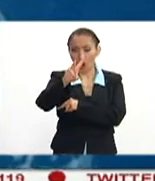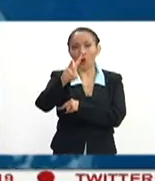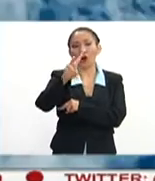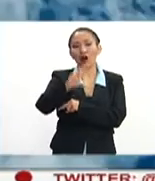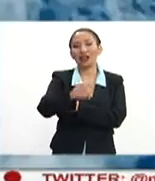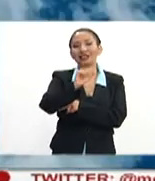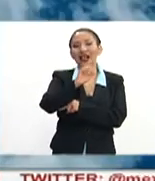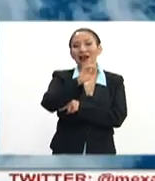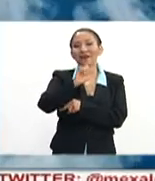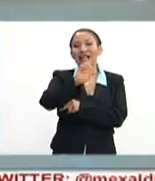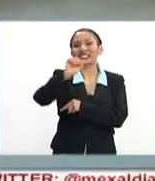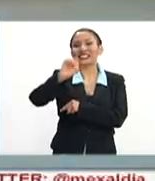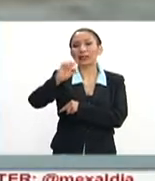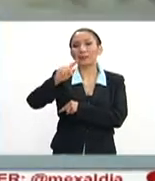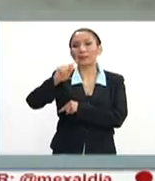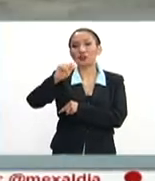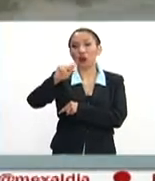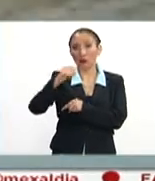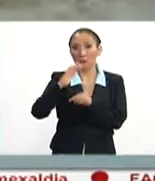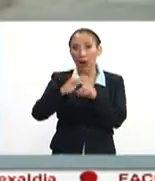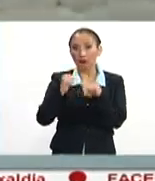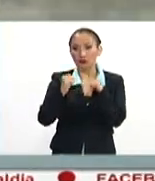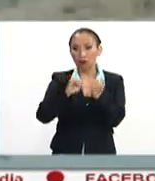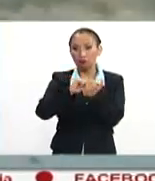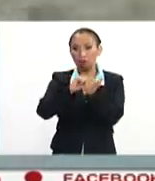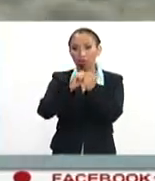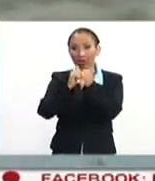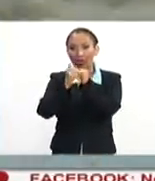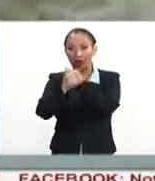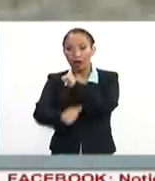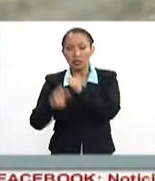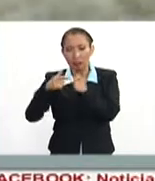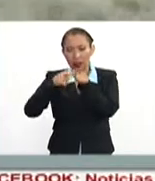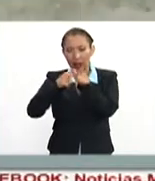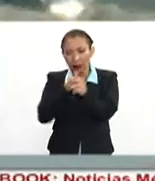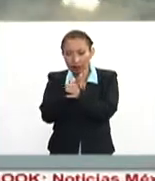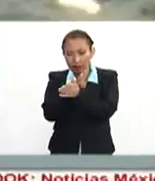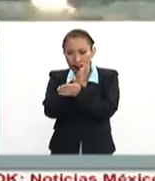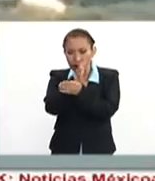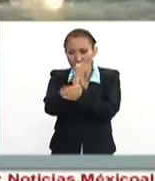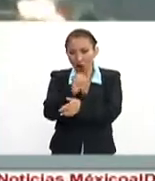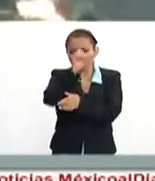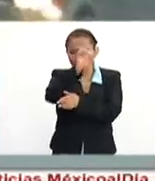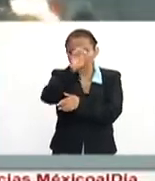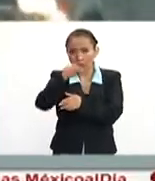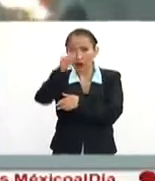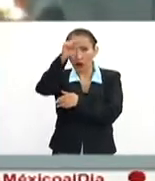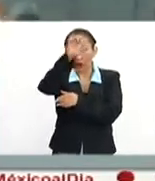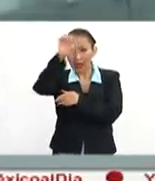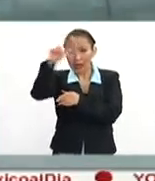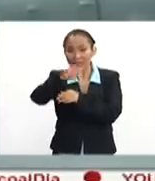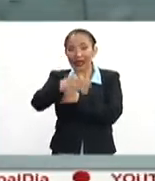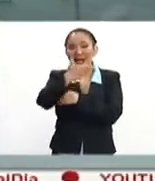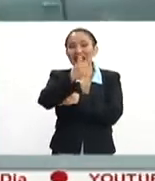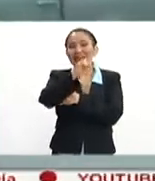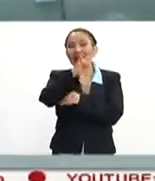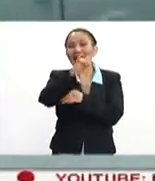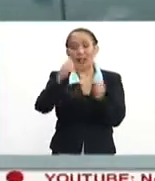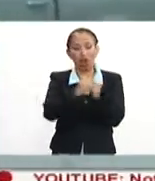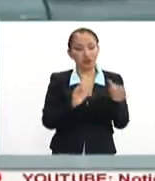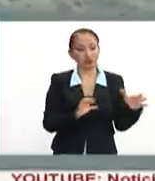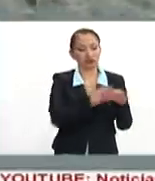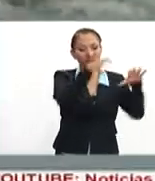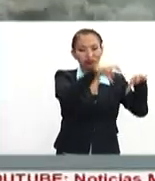escala Saffir-Simpson, aumenta gradualmente su fuerza y mantiene su desplazamiento hacia el oeste-noroeste. Hillary, en conjunto con la